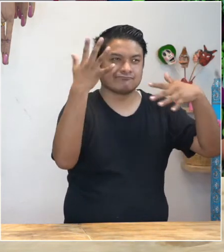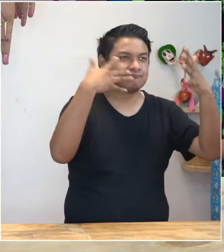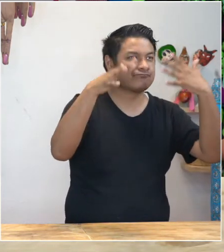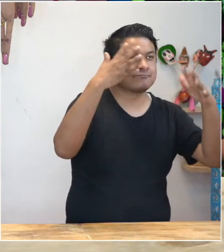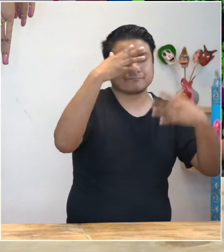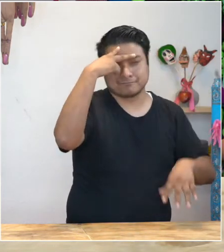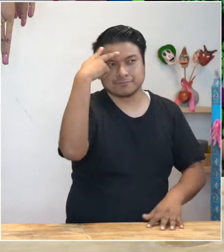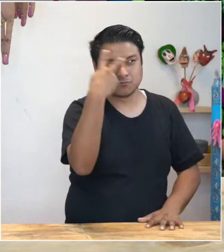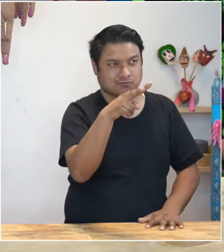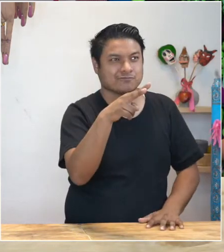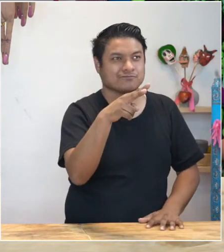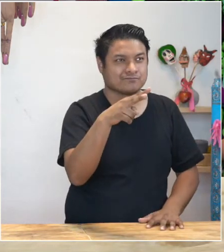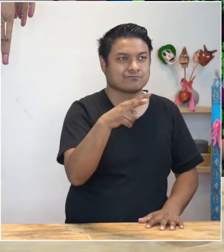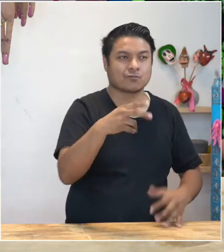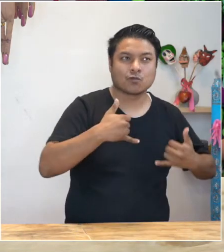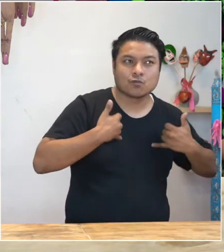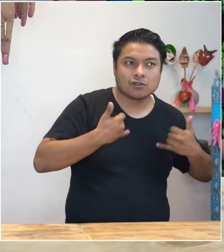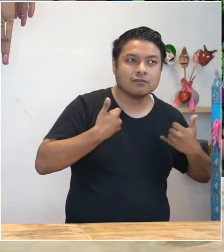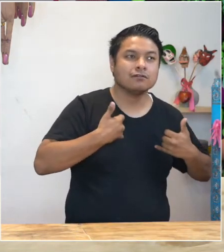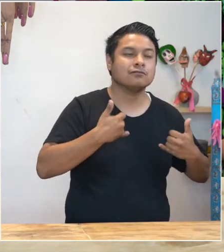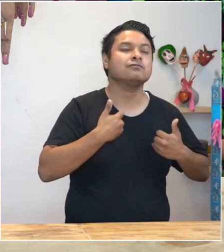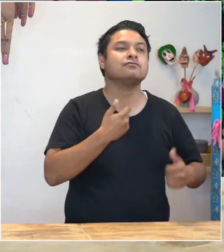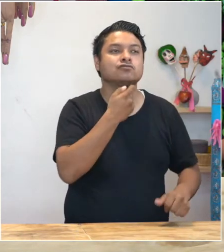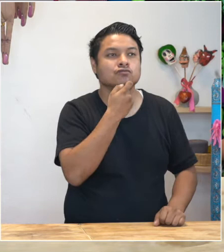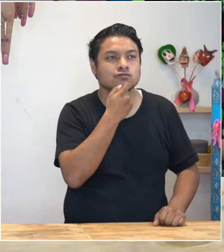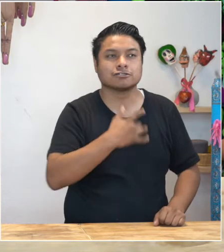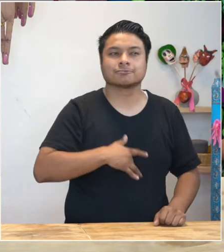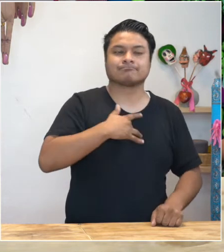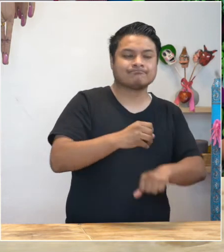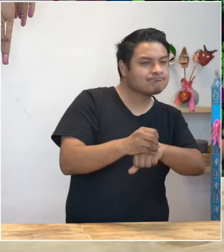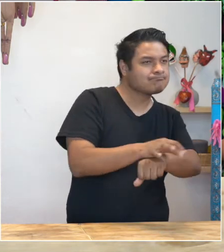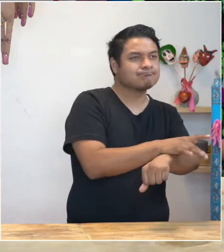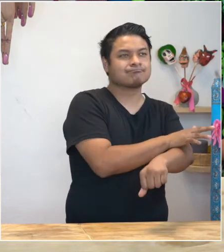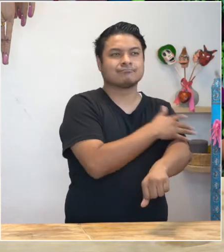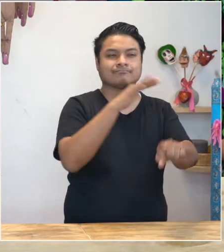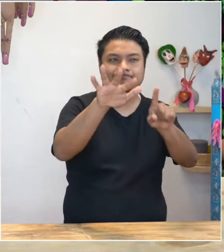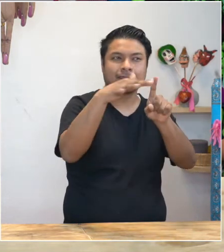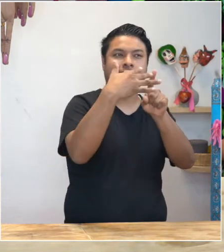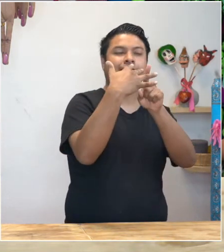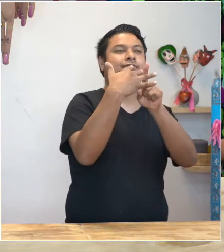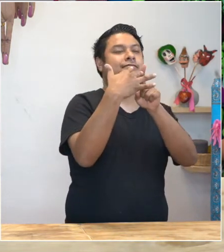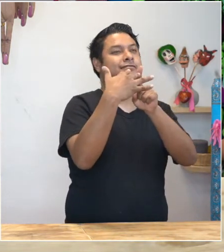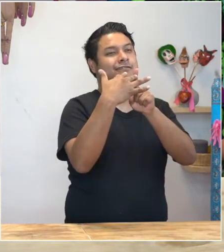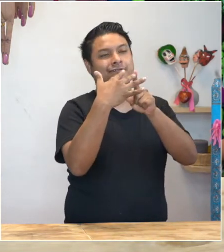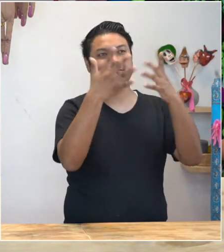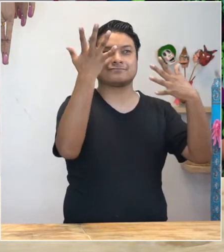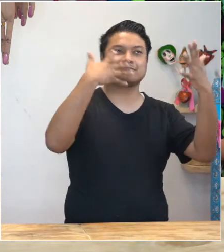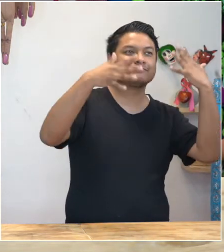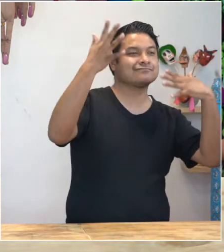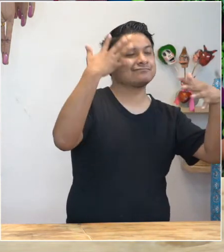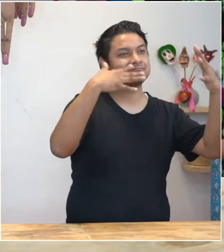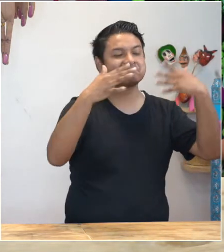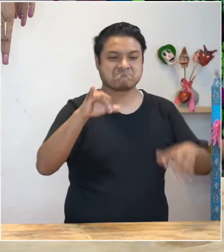manos. Son actividades que a lo mejor para algunos pueden resultar sencillas, pero